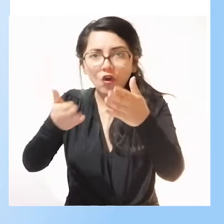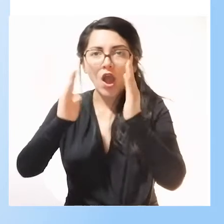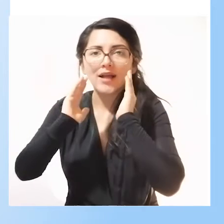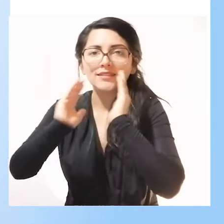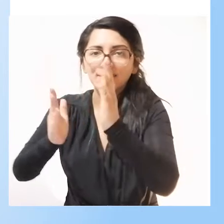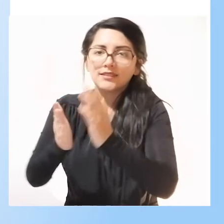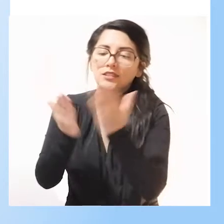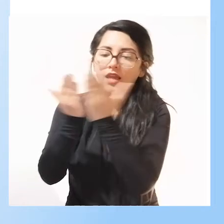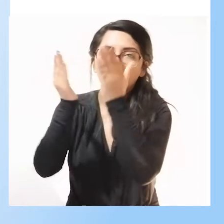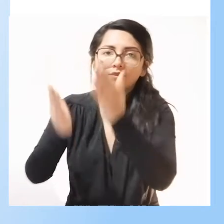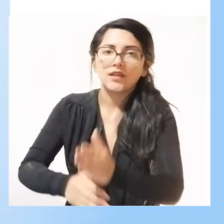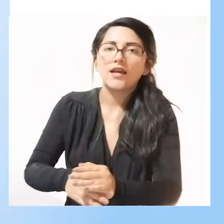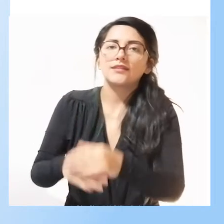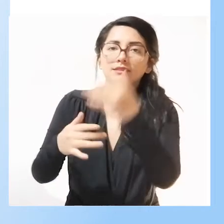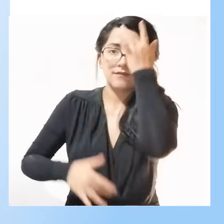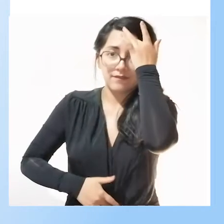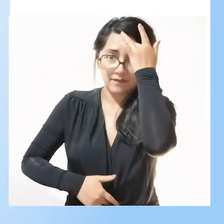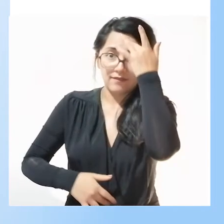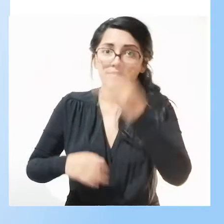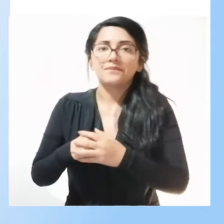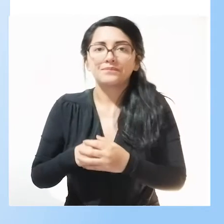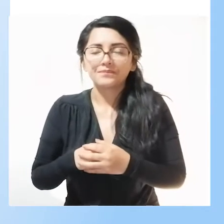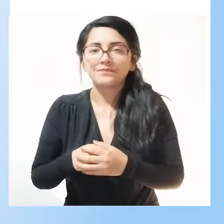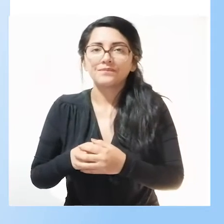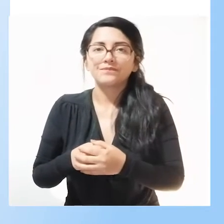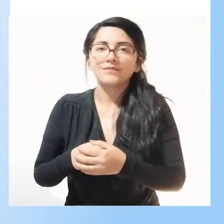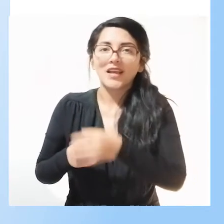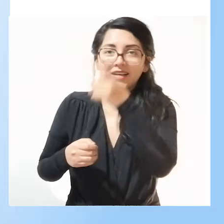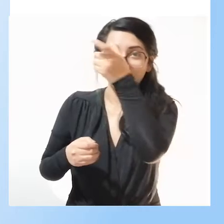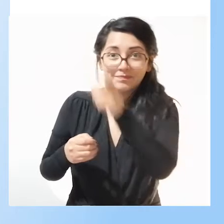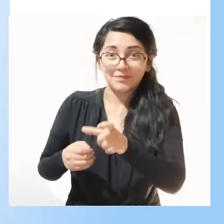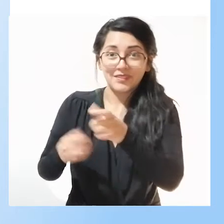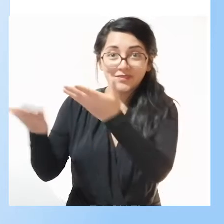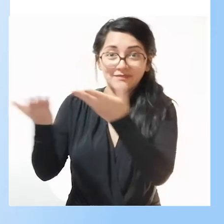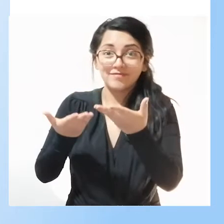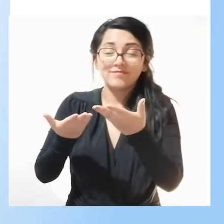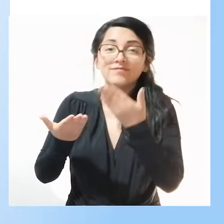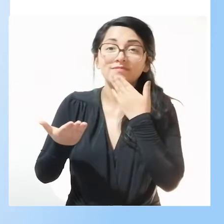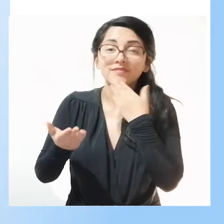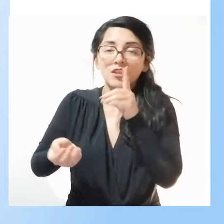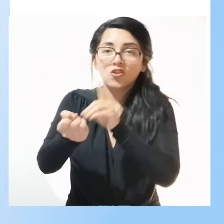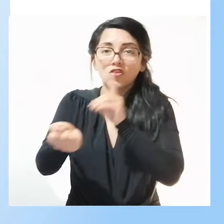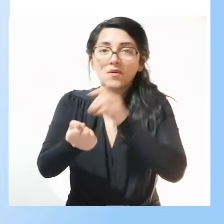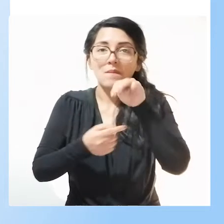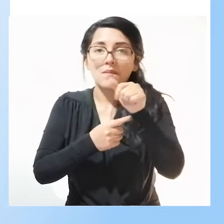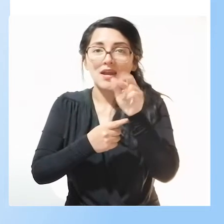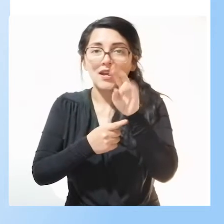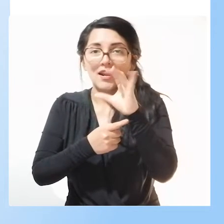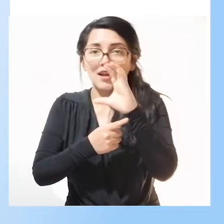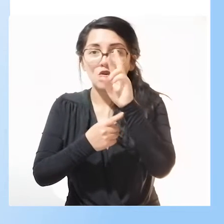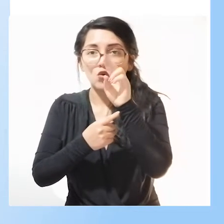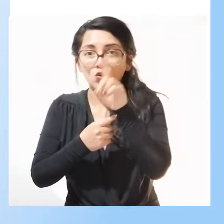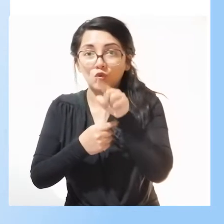la atención de estudiantes en situación de enfermedad. Para ello voy a pasar a presentar a nuestra invitada, la doctora María Cruz Molina Garús. Ella